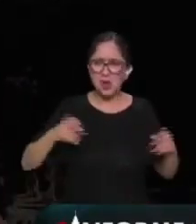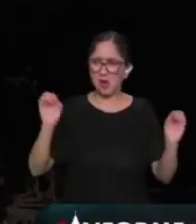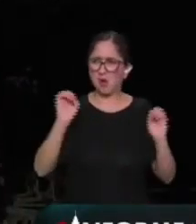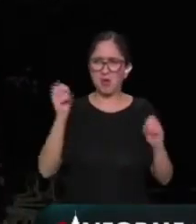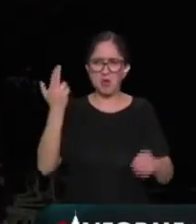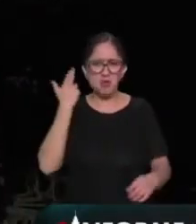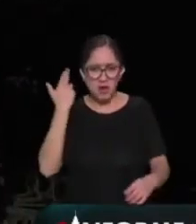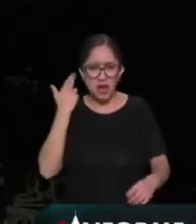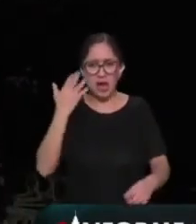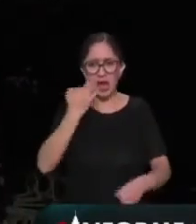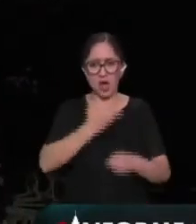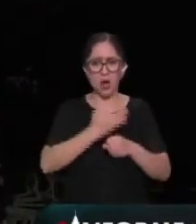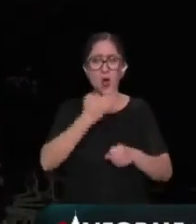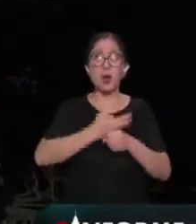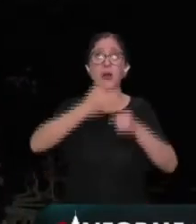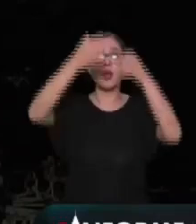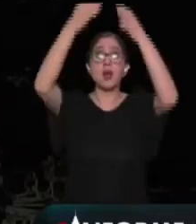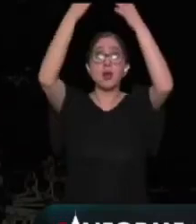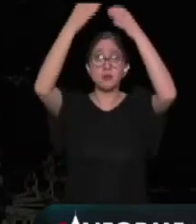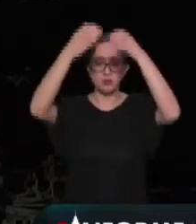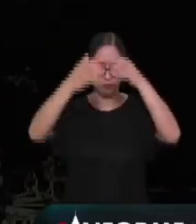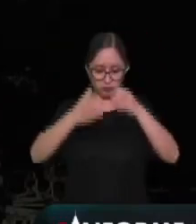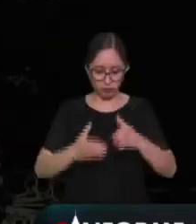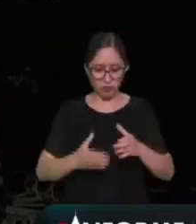luz. Entonces, si alguien le